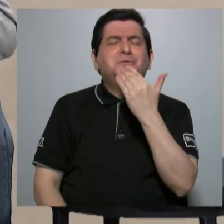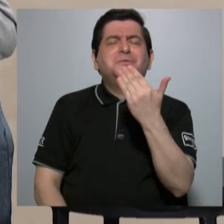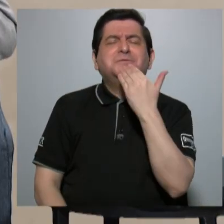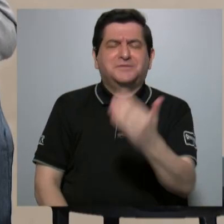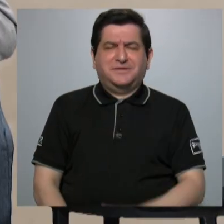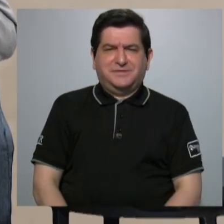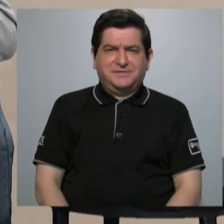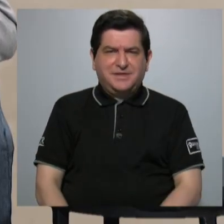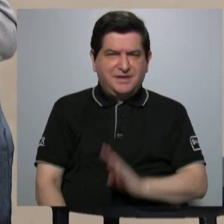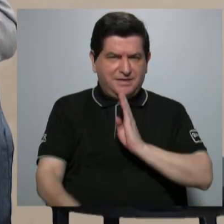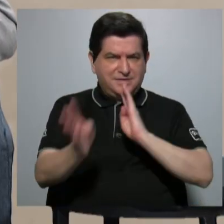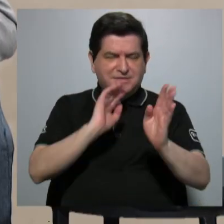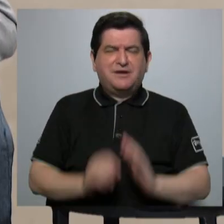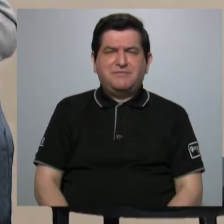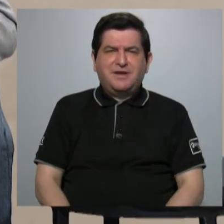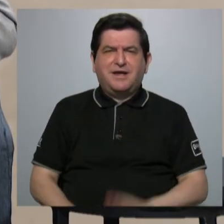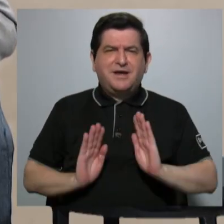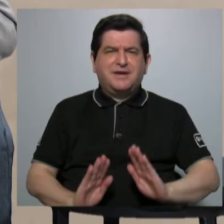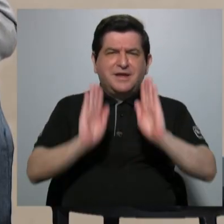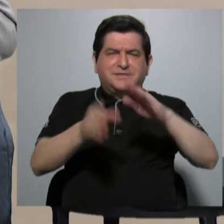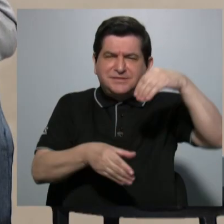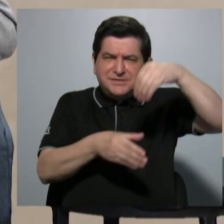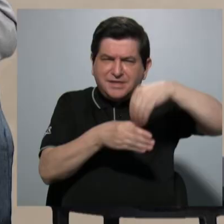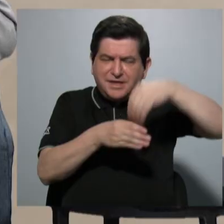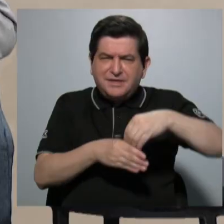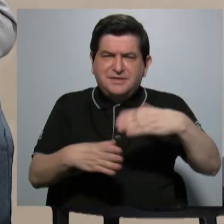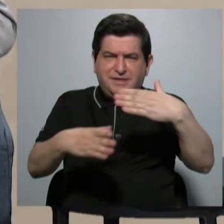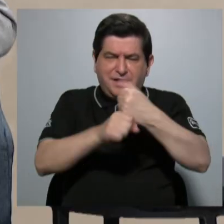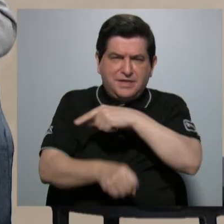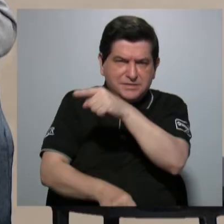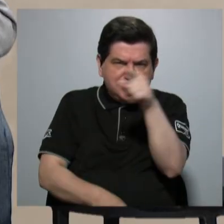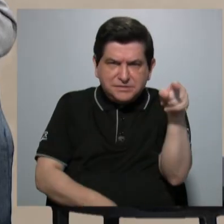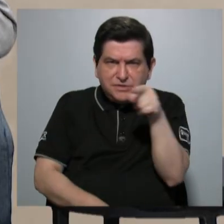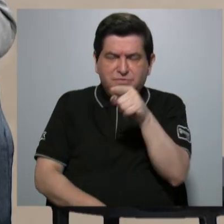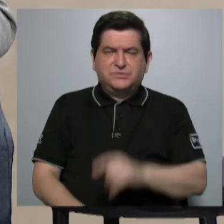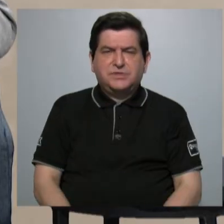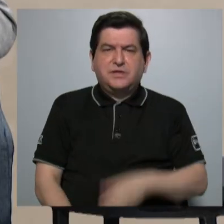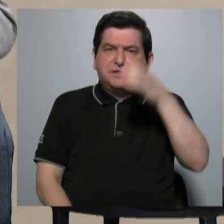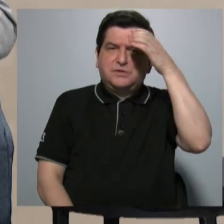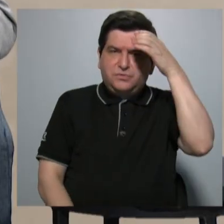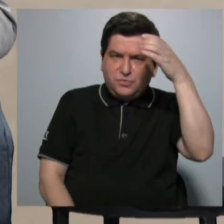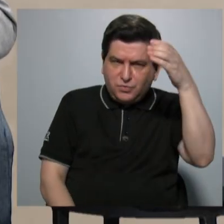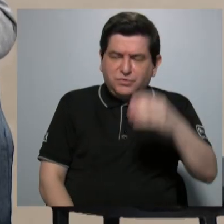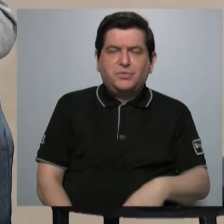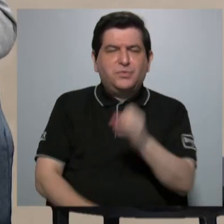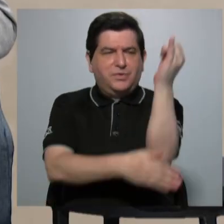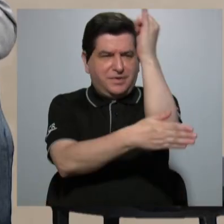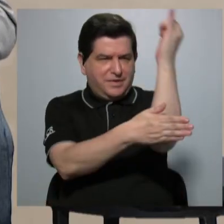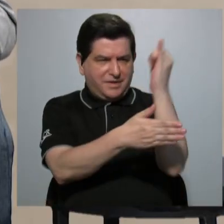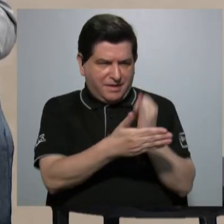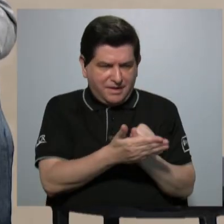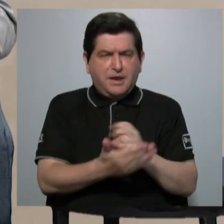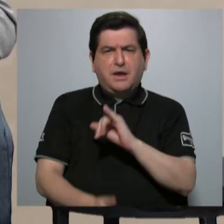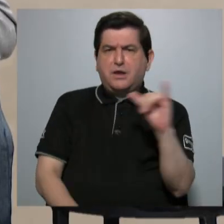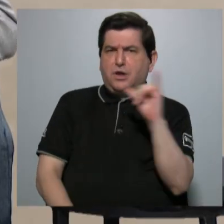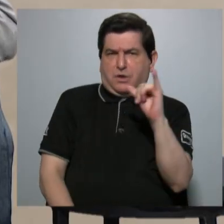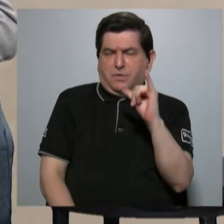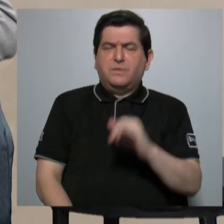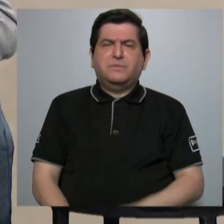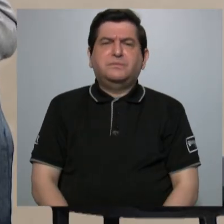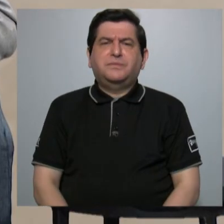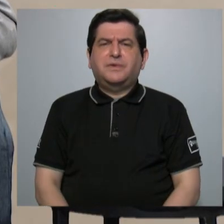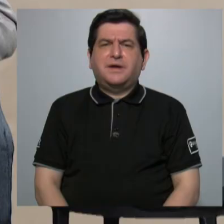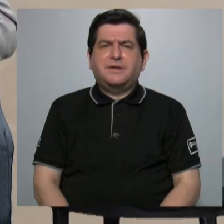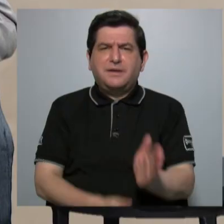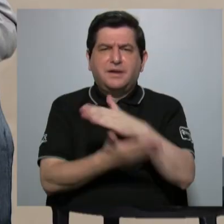agradecido. Para hablar del extraordinario aporte que ustedes hacen no solo a la cultura, al arte, sino también